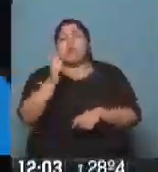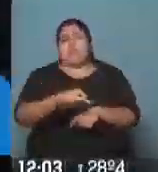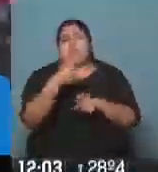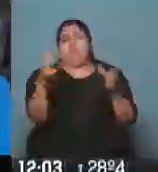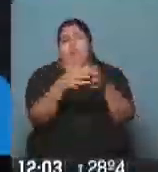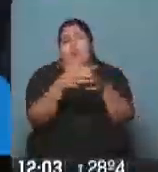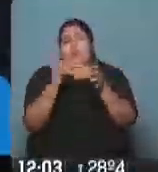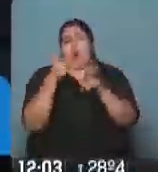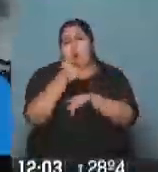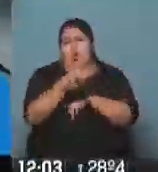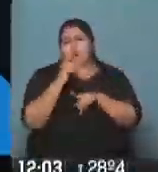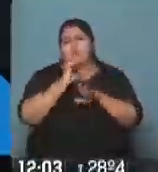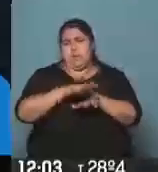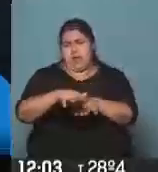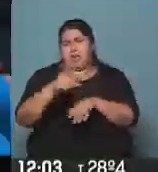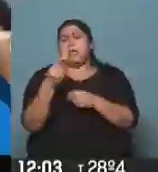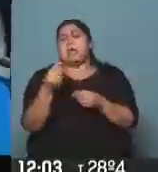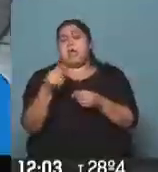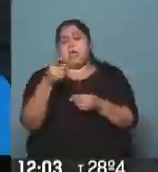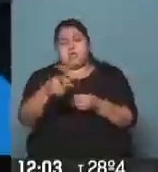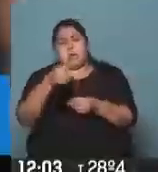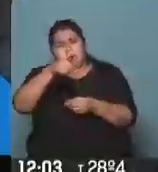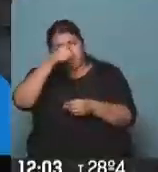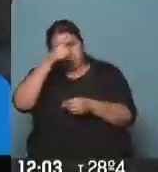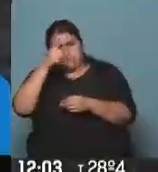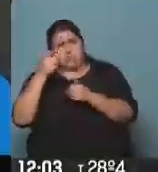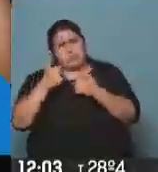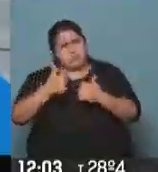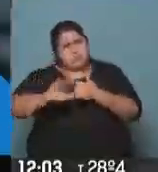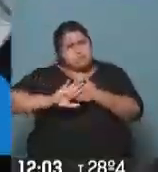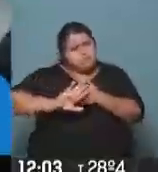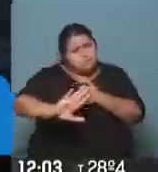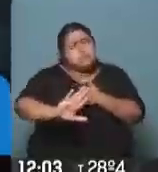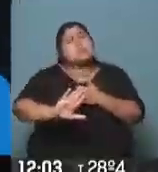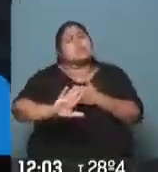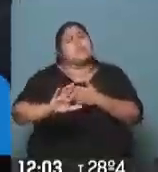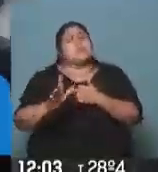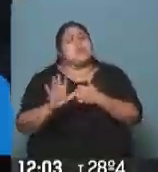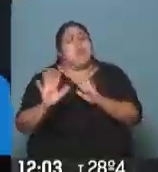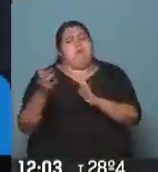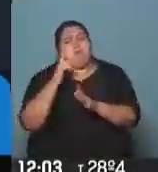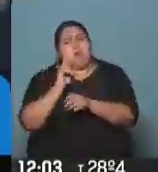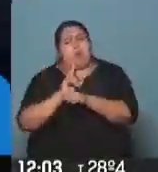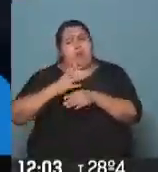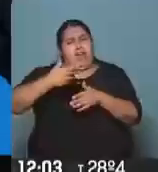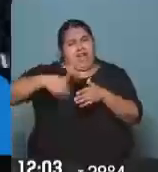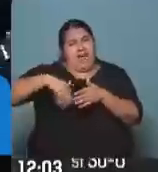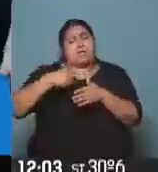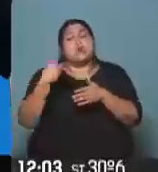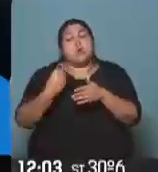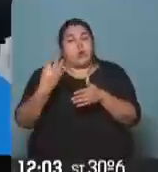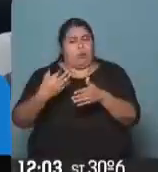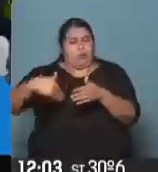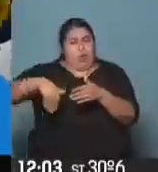despedidos. La policía irrumpió en la movilización e impidió el corte de tránsito justamente en las arterias que les